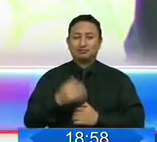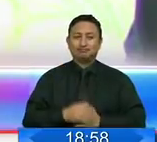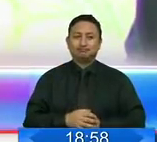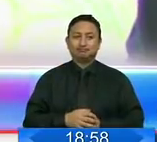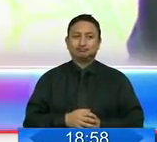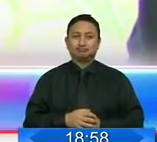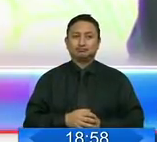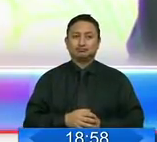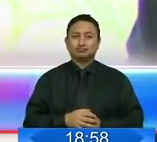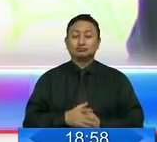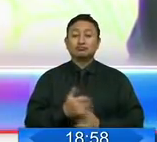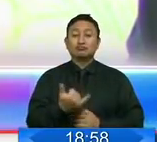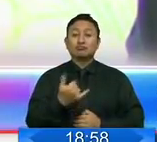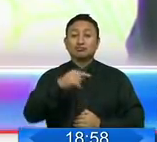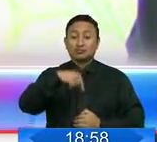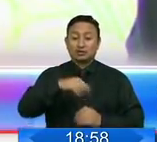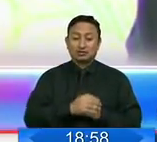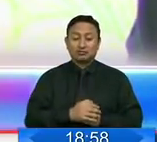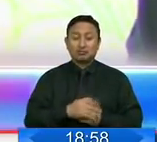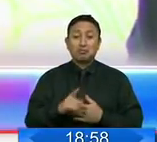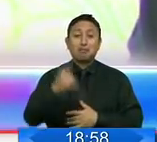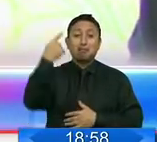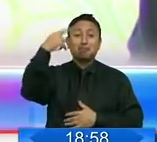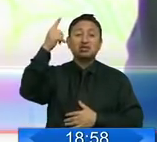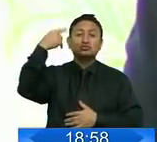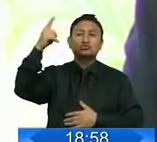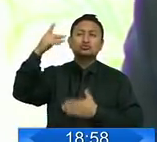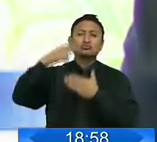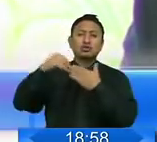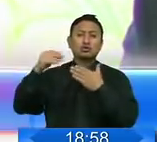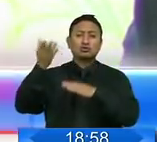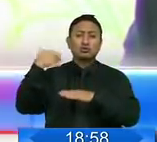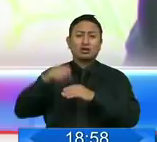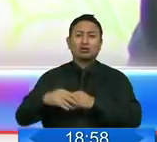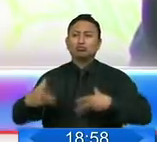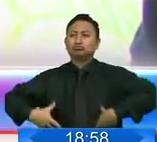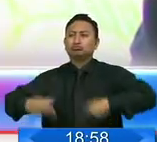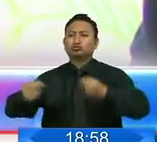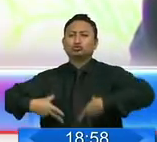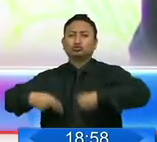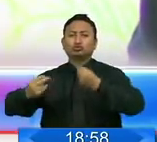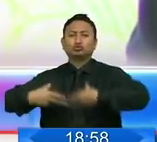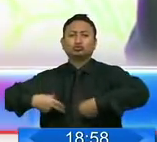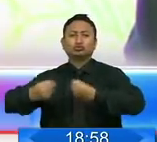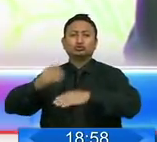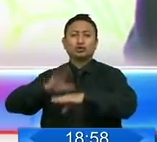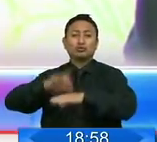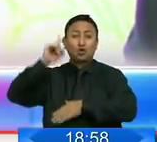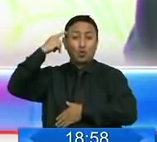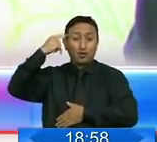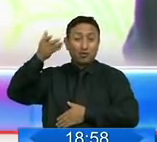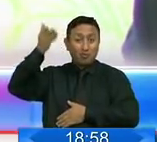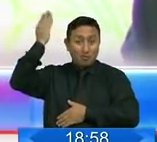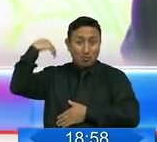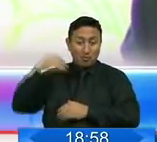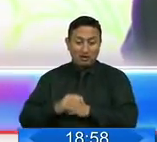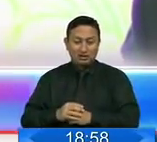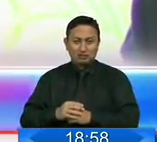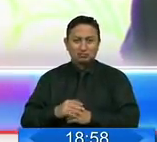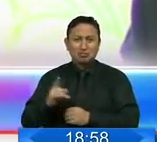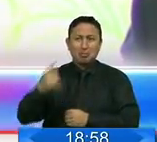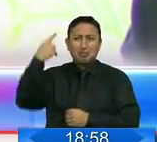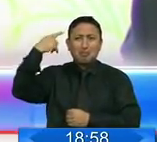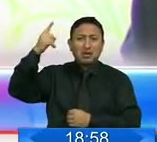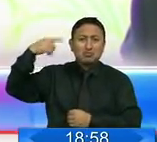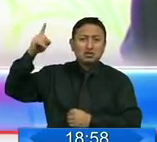nos hacen los millones de dólares que fueron derrochados en el gobierno anterior? ¿Cuánta falta nos hacen los miles de millones de